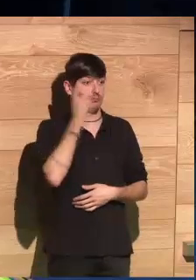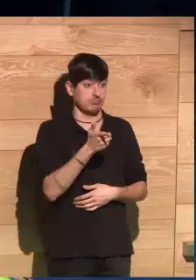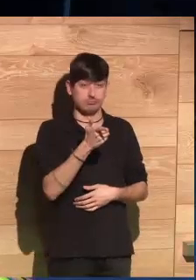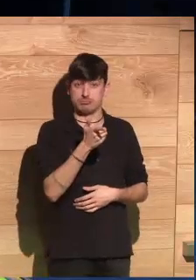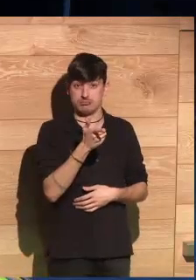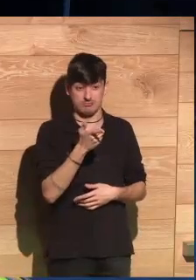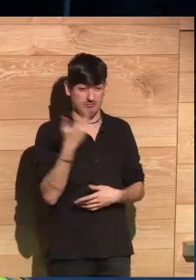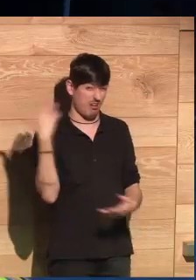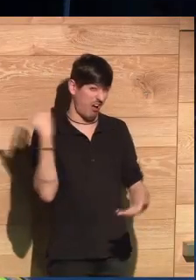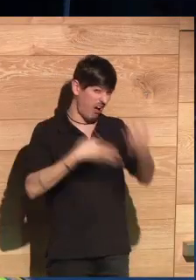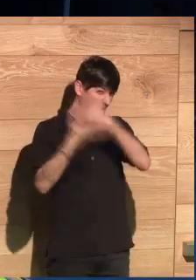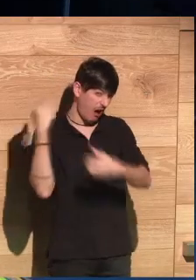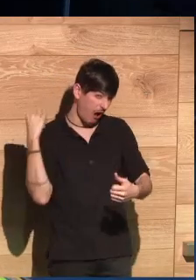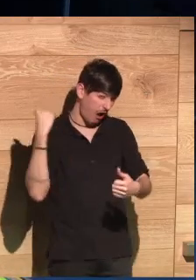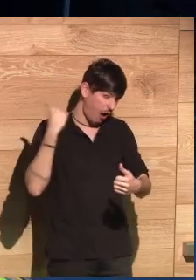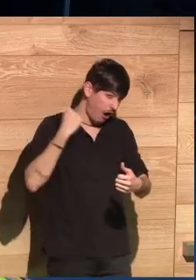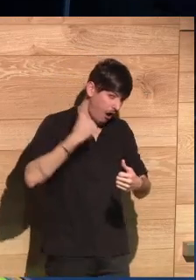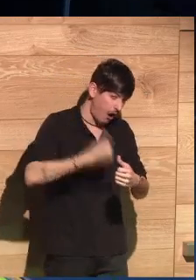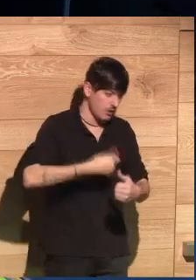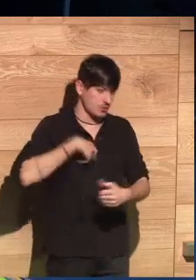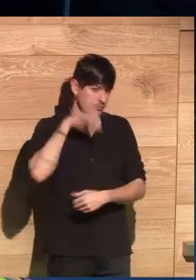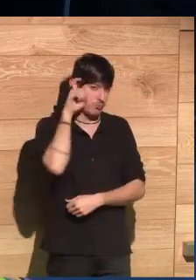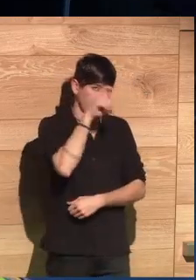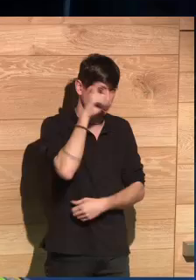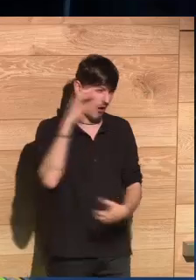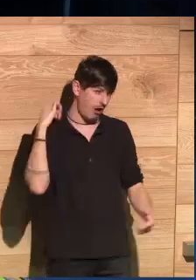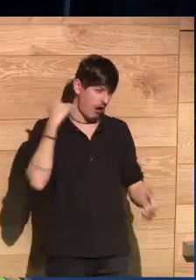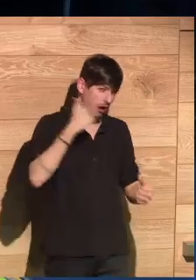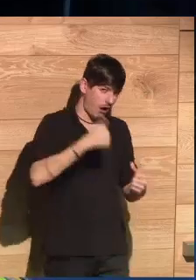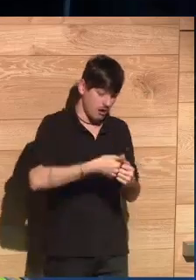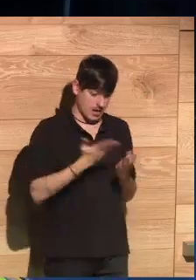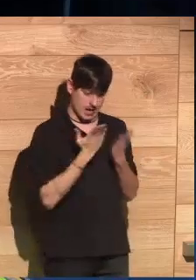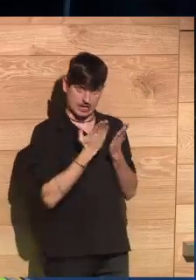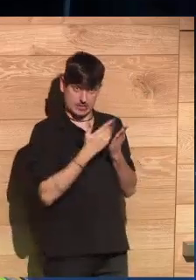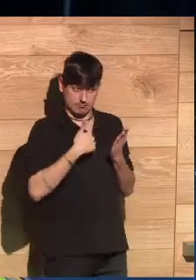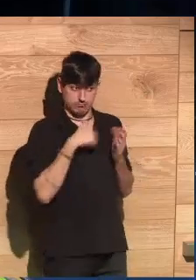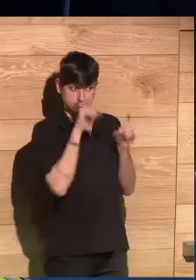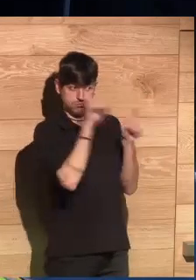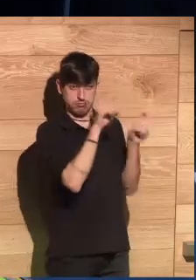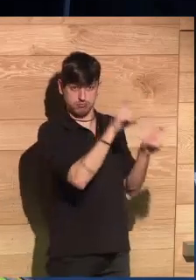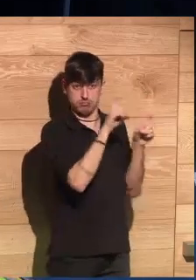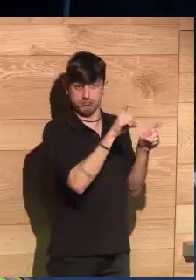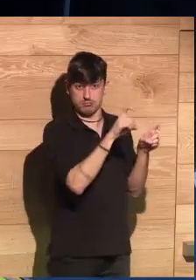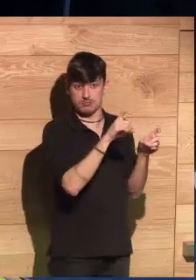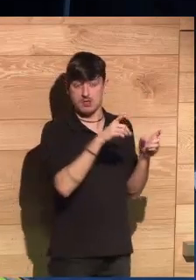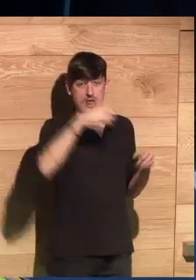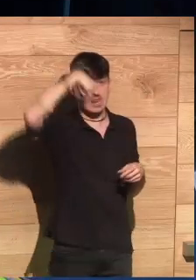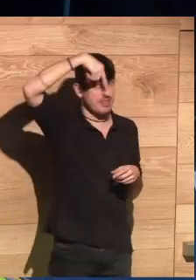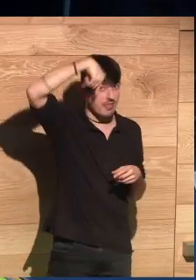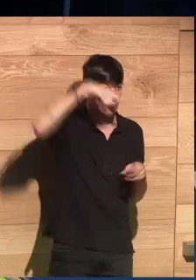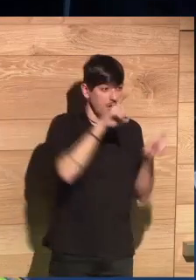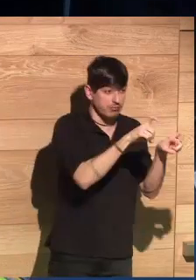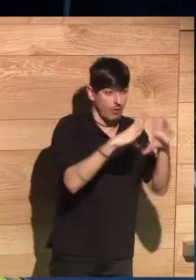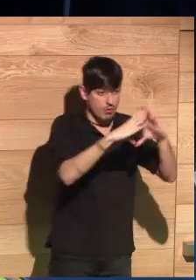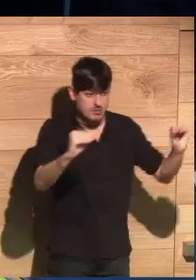que todos estos años que llevo siendo profesora, tanto las clases que doy de licenciatura o las clases que doy